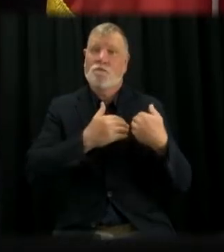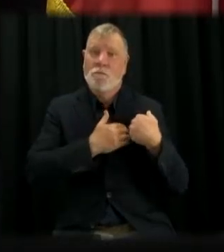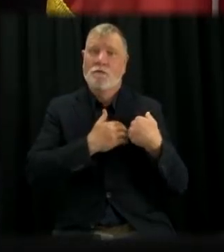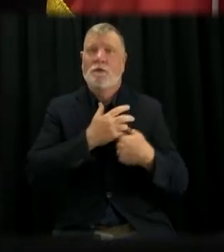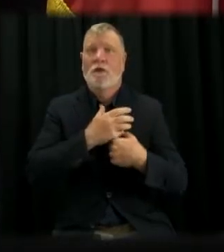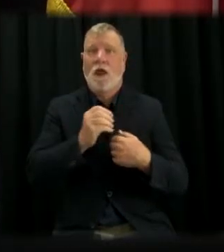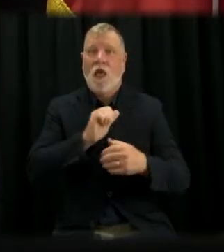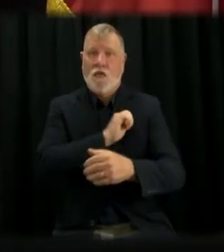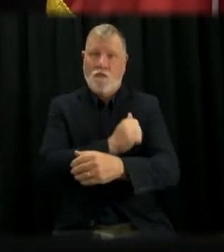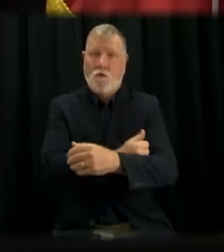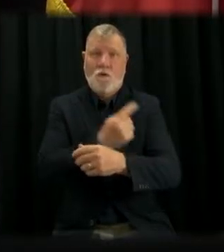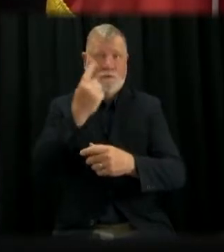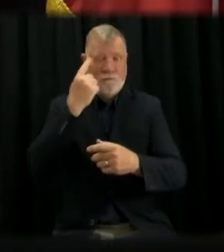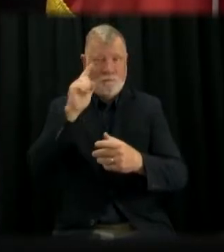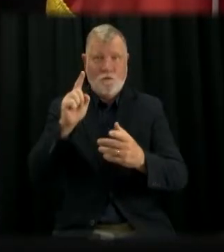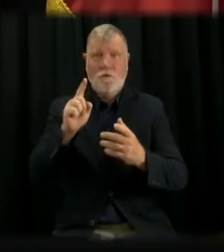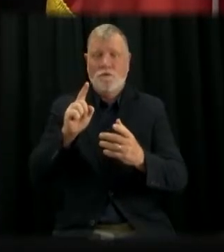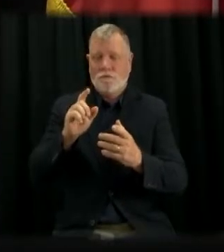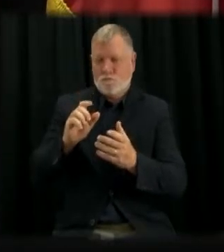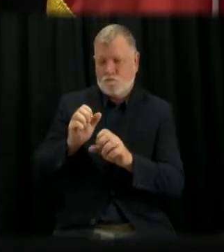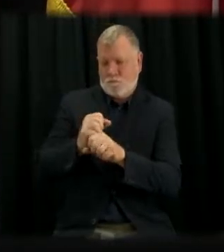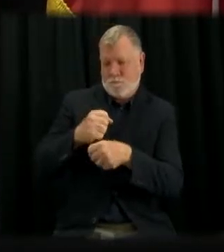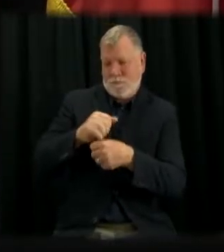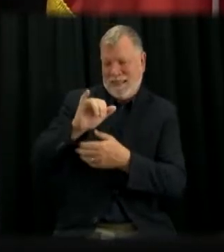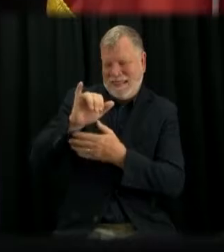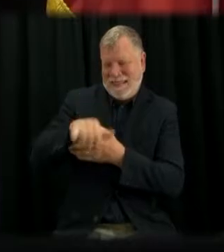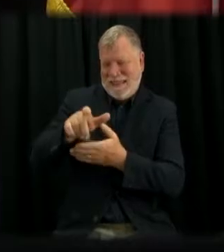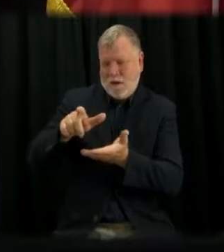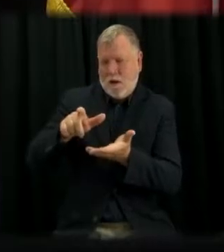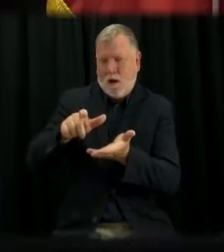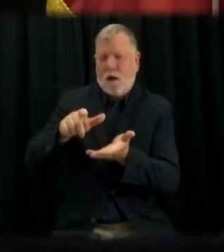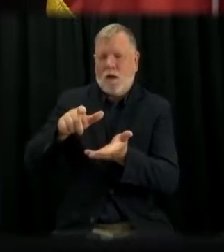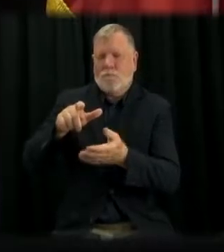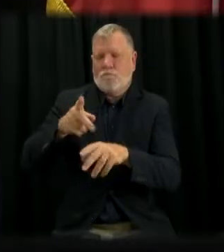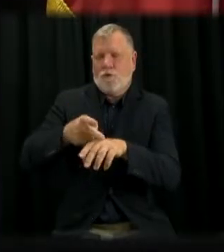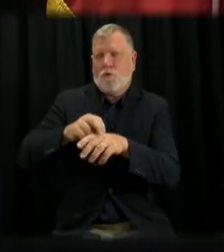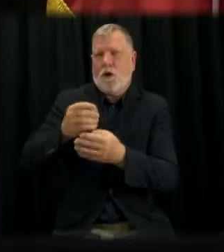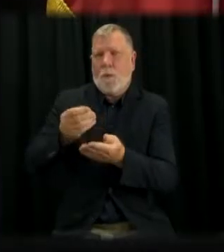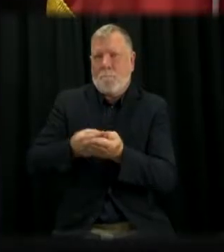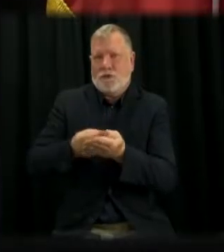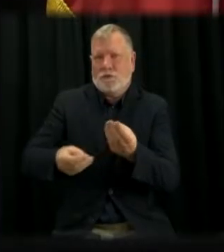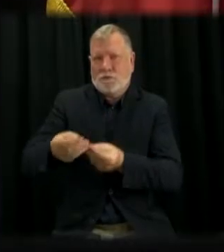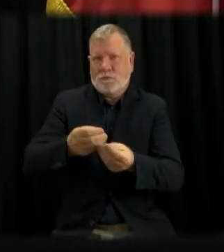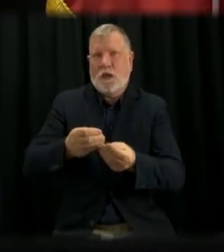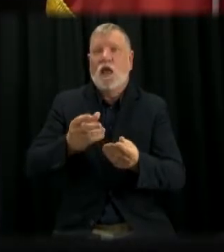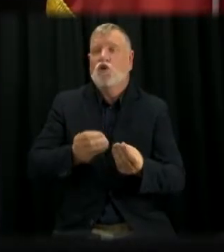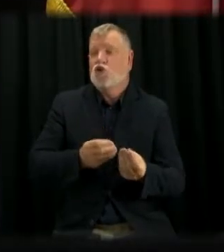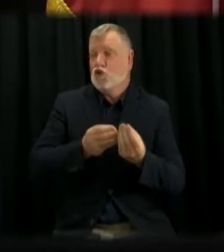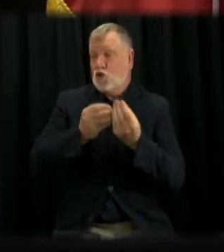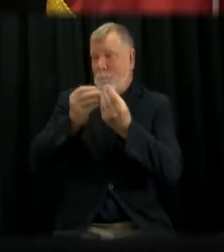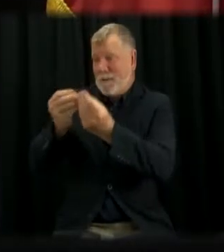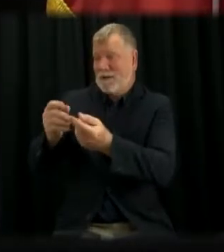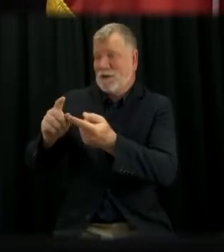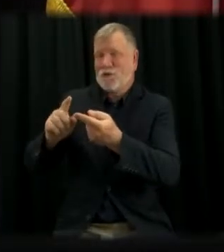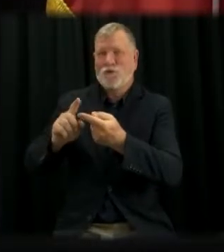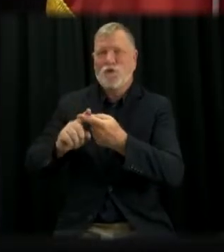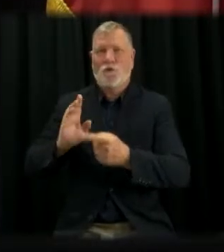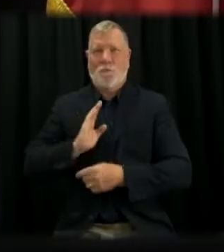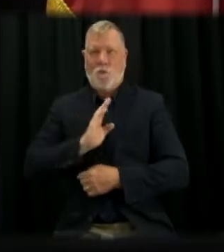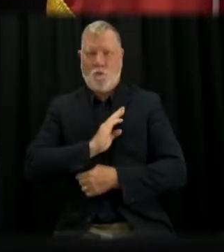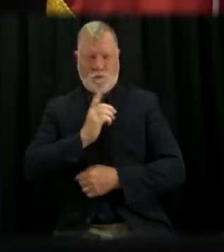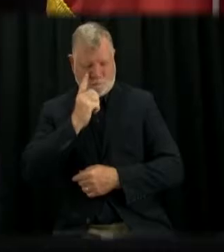responsabilidad de articular un presupuesto del ELA y presentarlo a la Junta Fiscal para evaluación y certificación